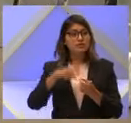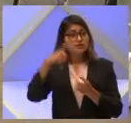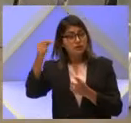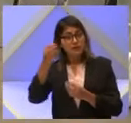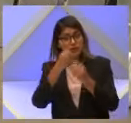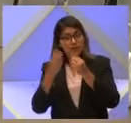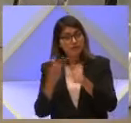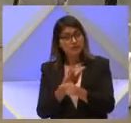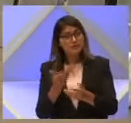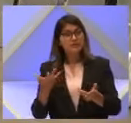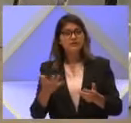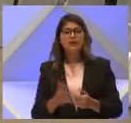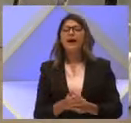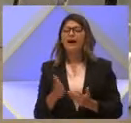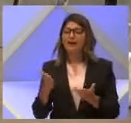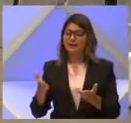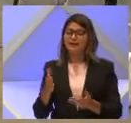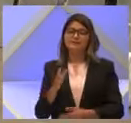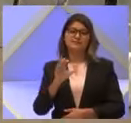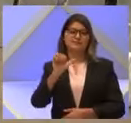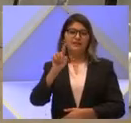aquí está adrián a